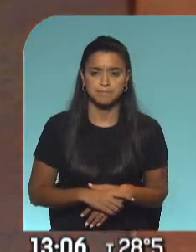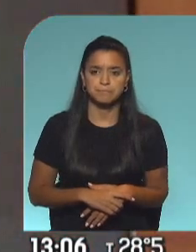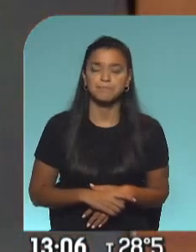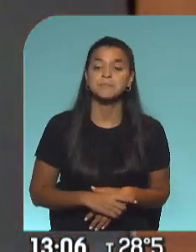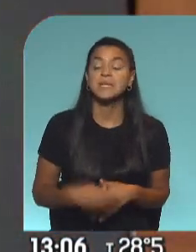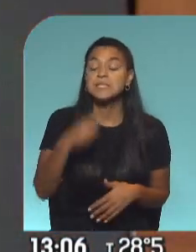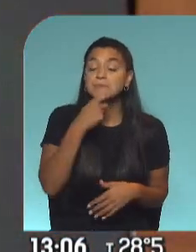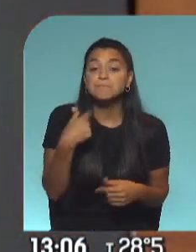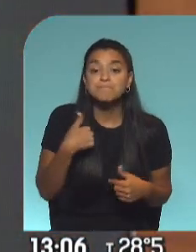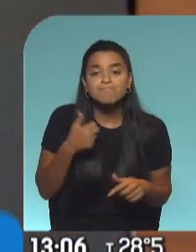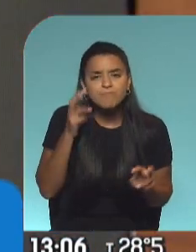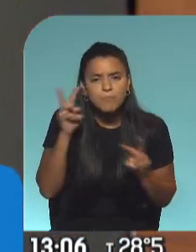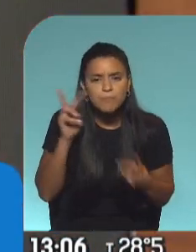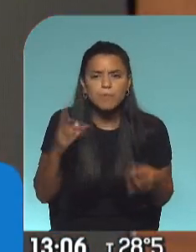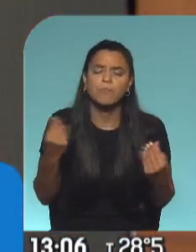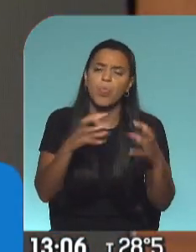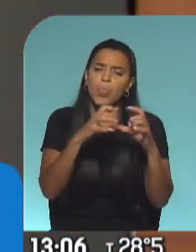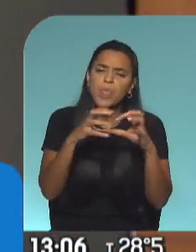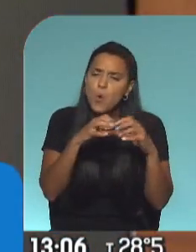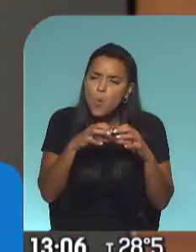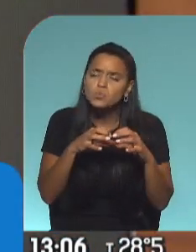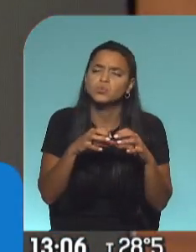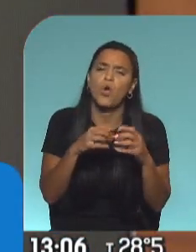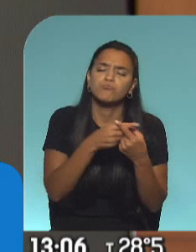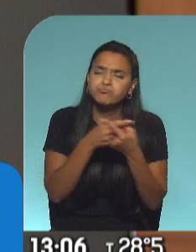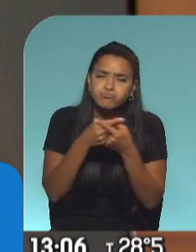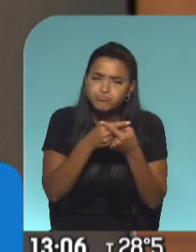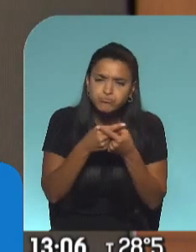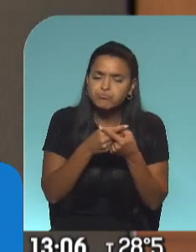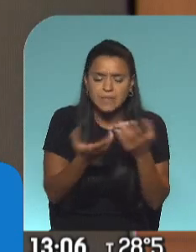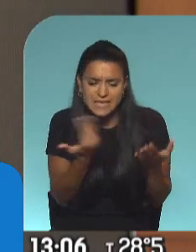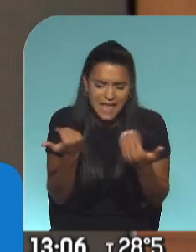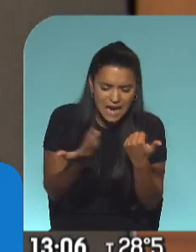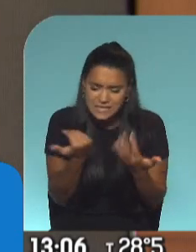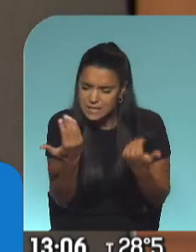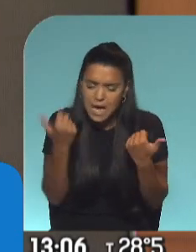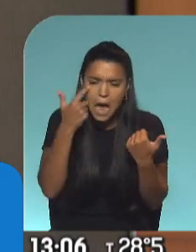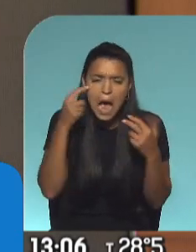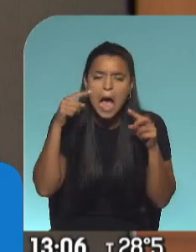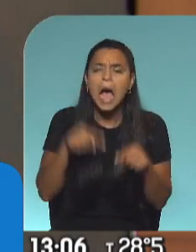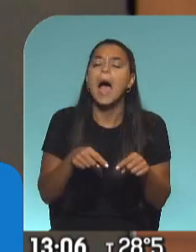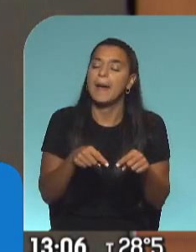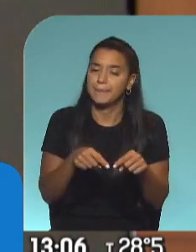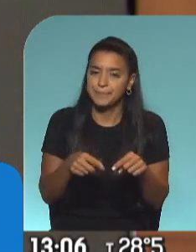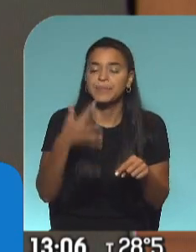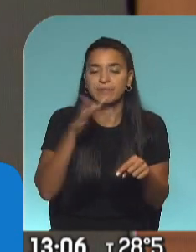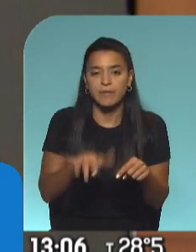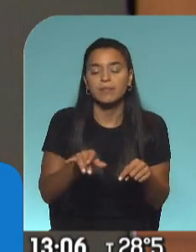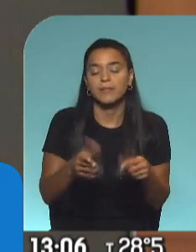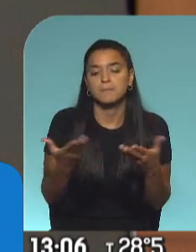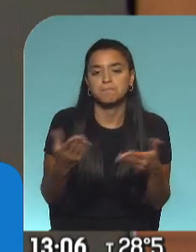Si uno despeja toda la discusión, si uno despeja, digamos, la paja del trigo y termina de entender la